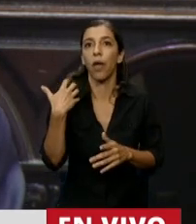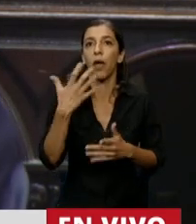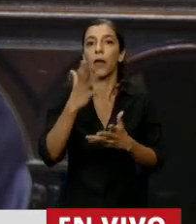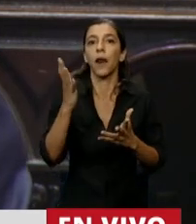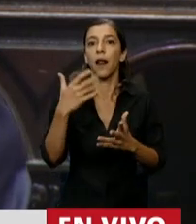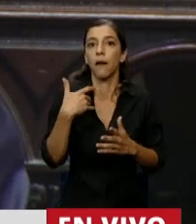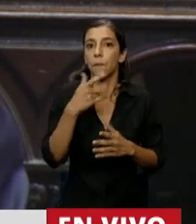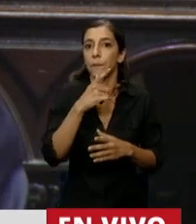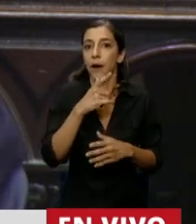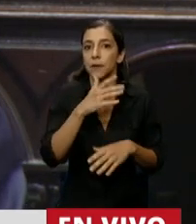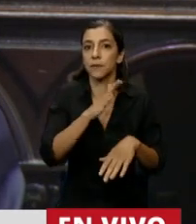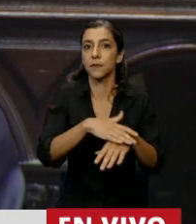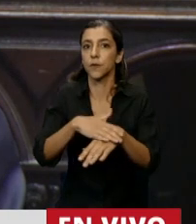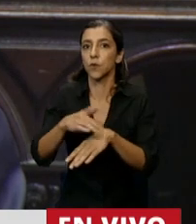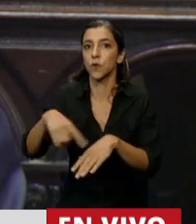responsabilidades.